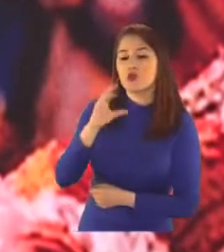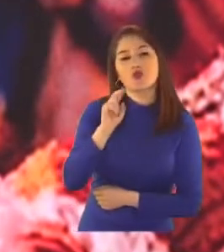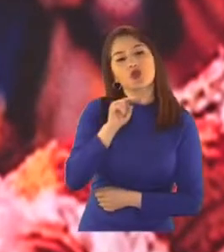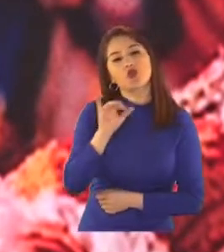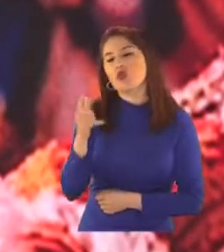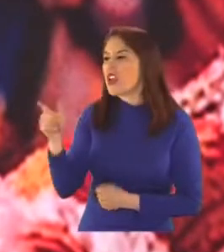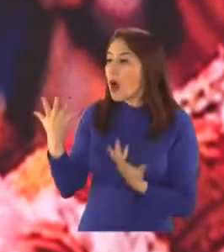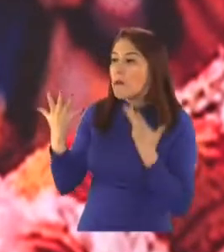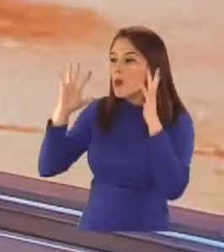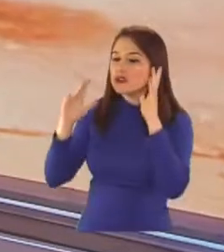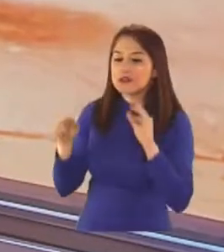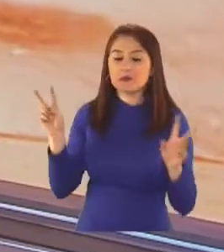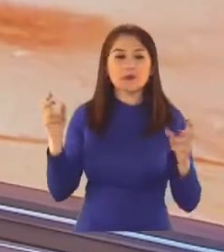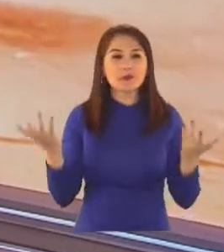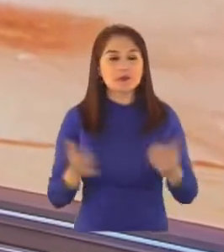este musical? Adelante.